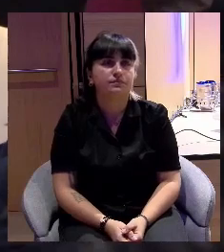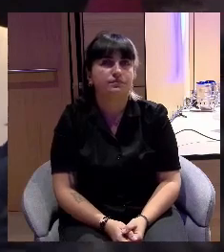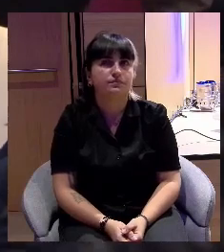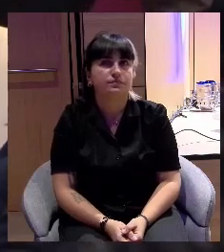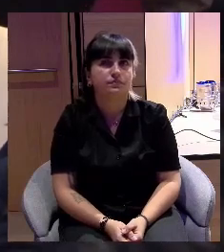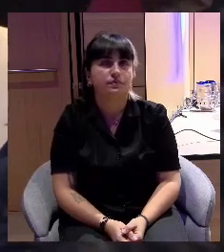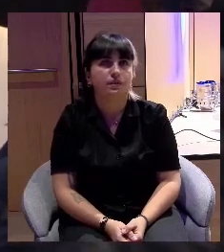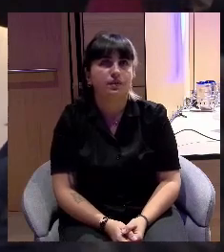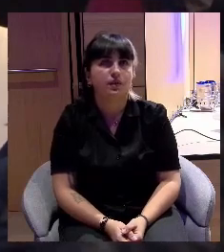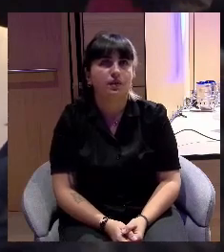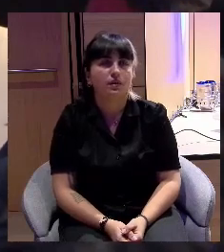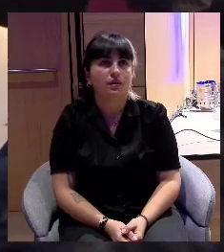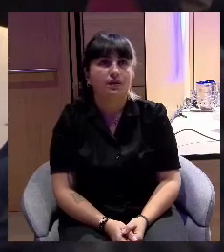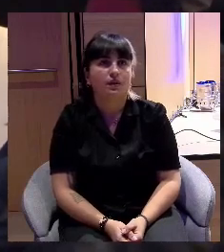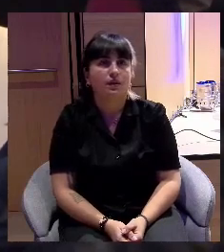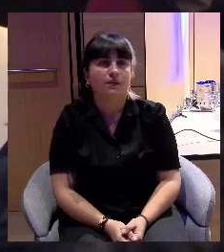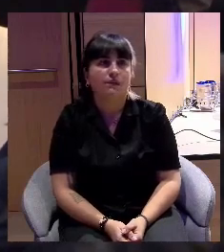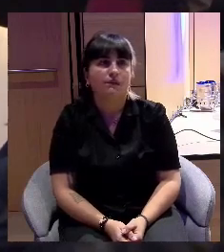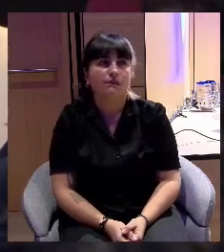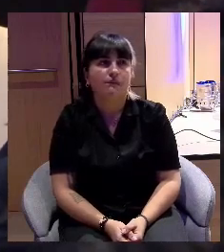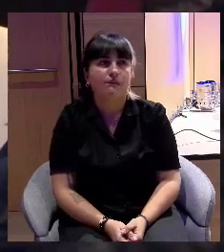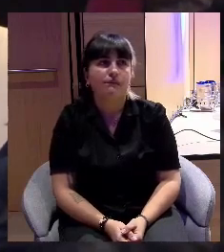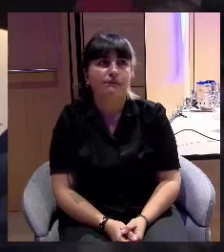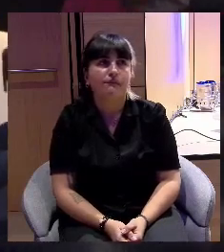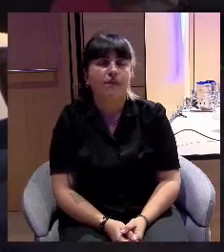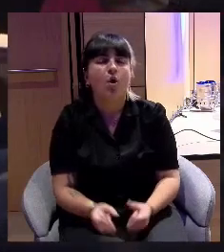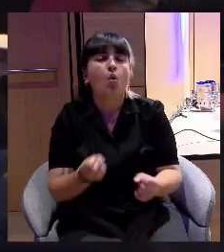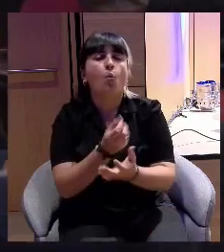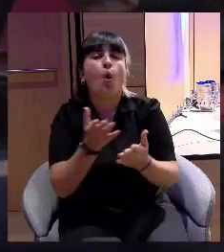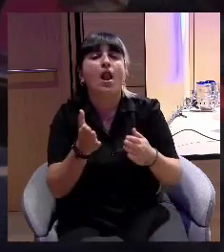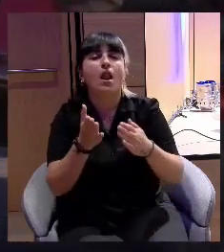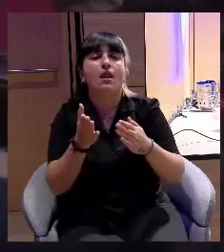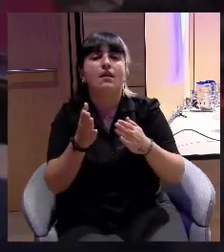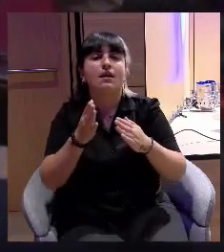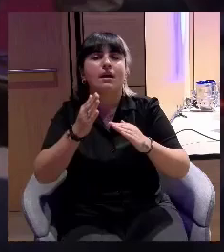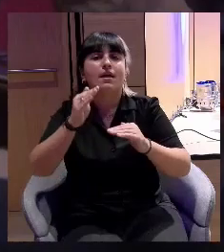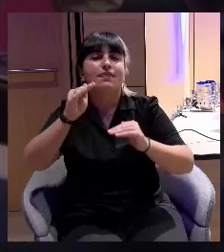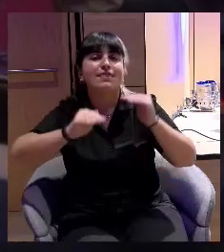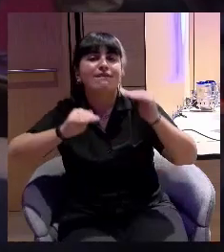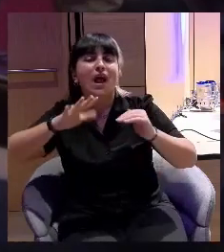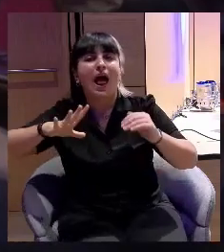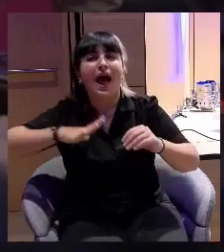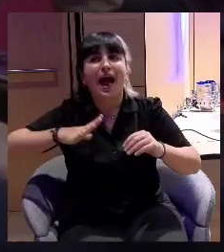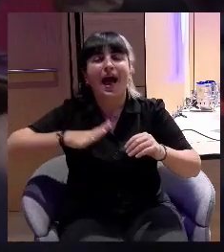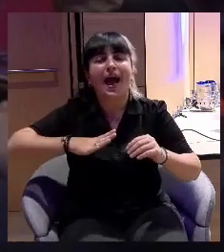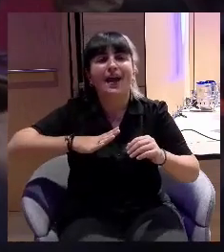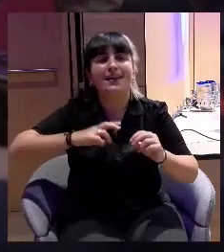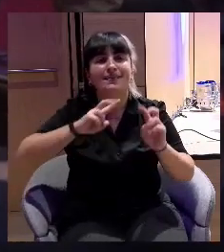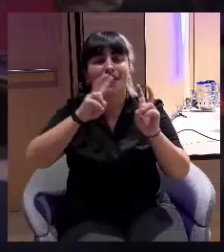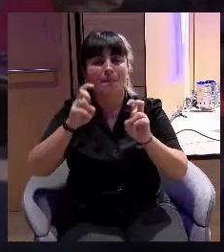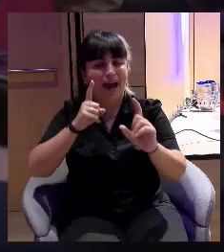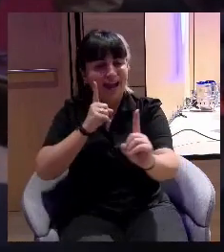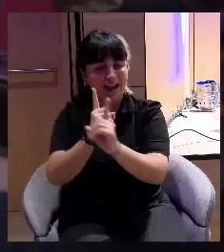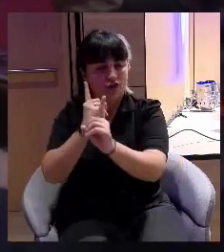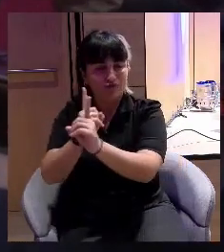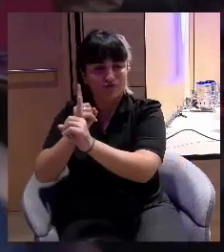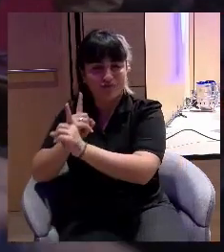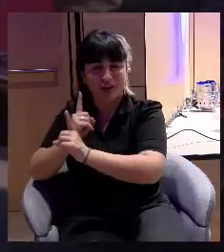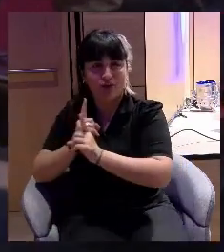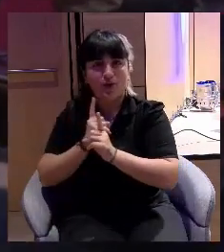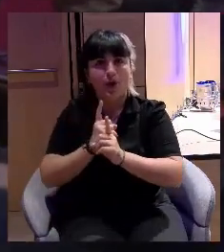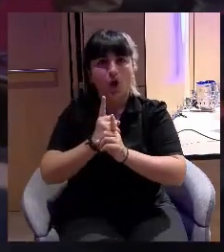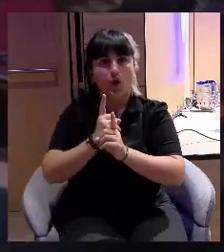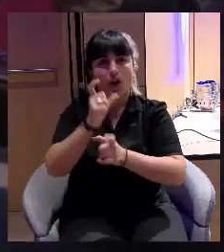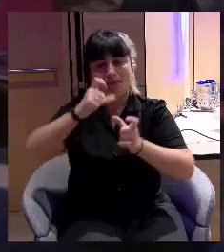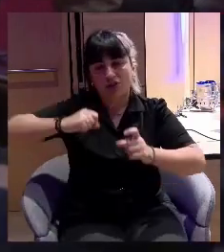interacción que han tenido con usuarios finales? Podemos decir, bueno, la población. Si en